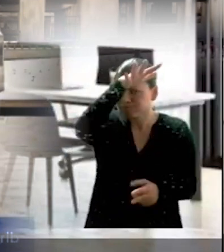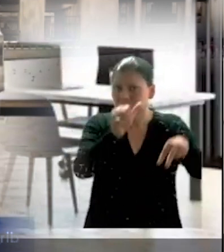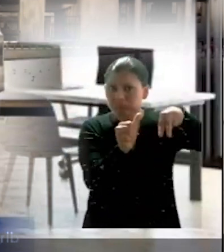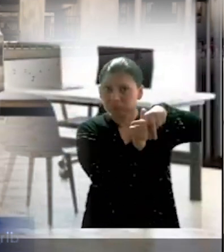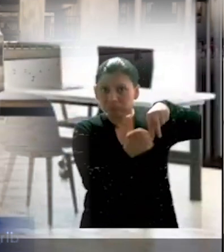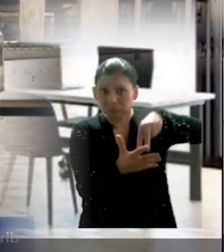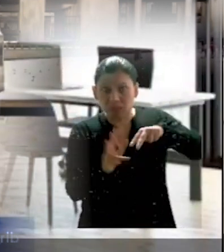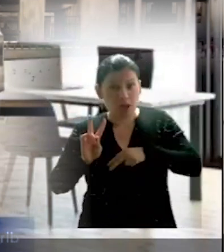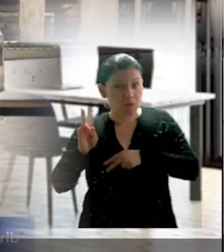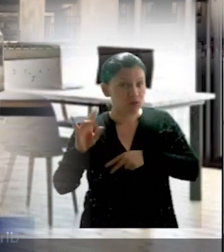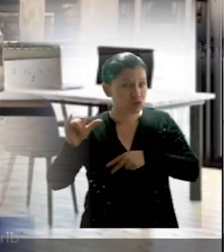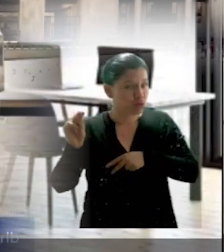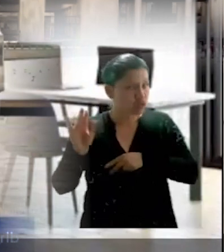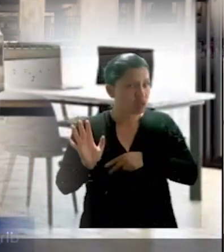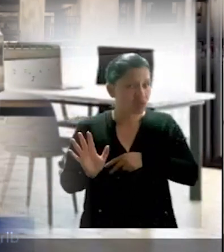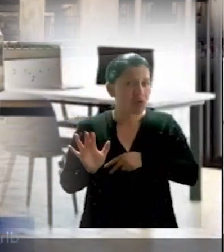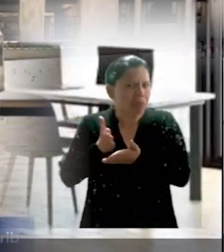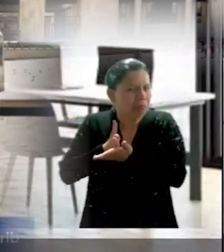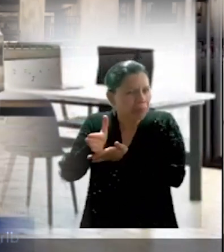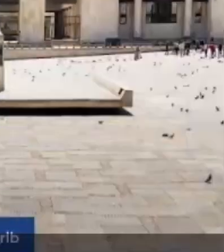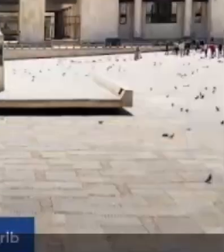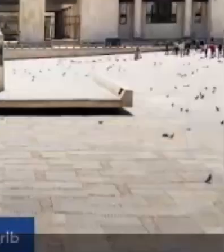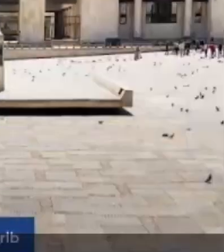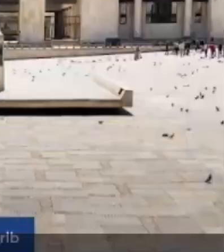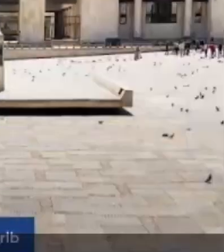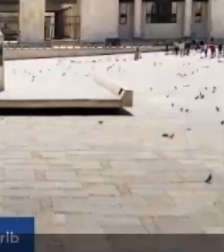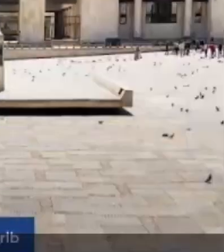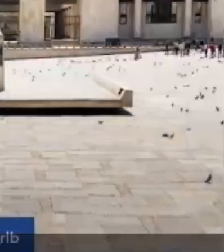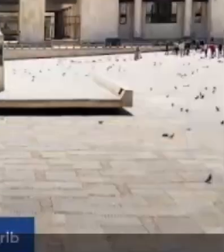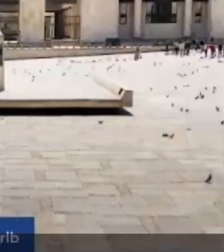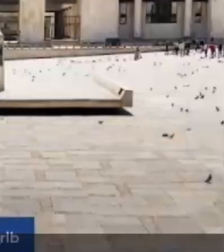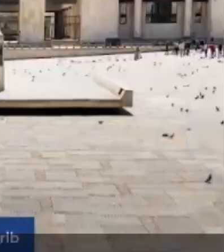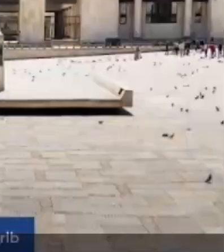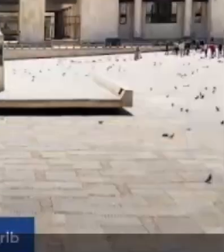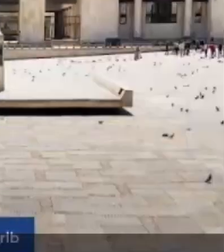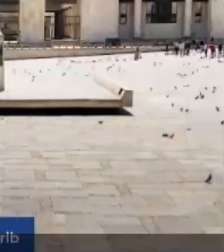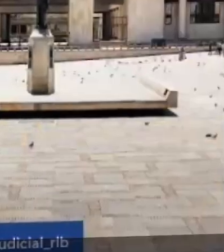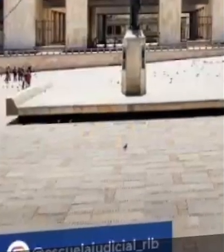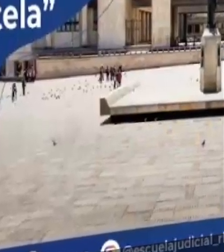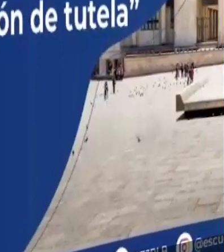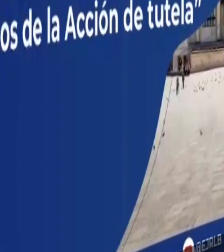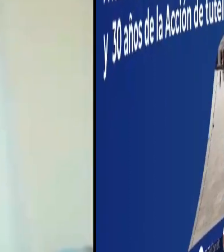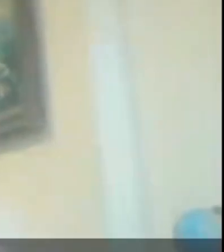persiste igual de hace 20, 30 años? Yo creo que